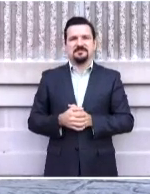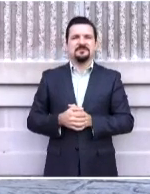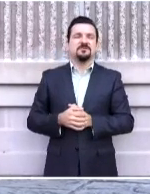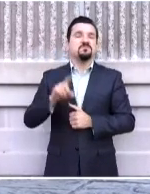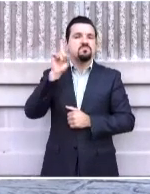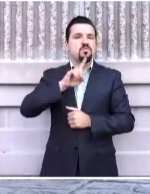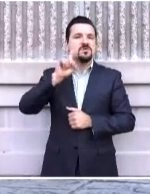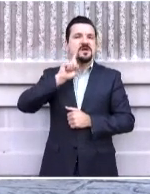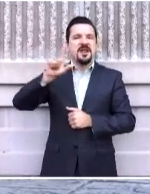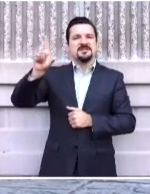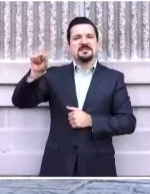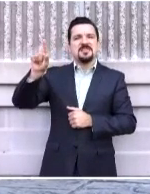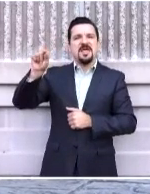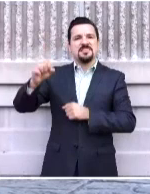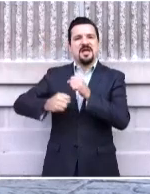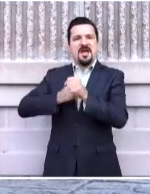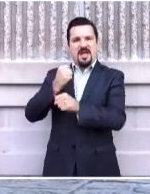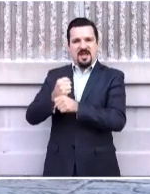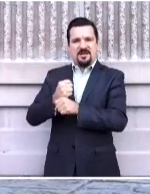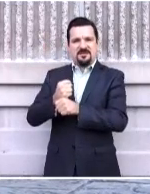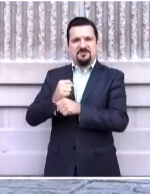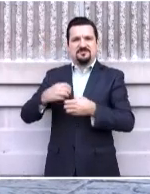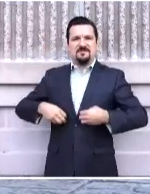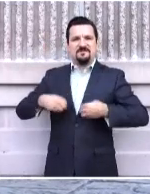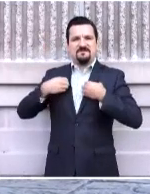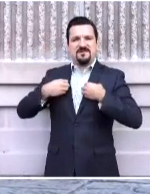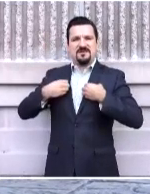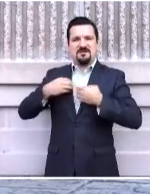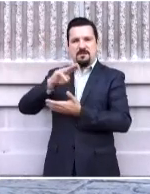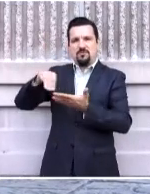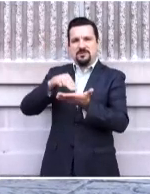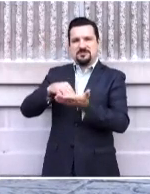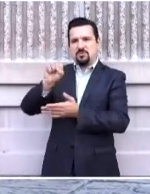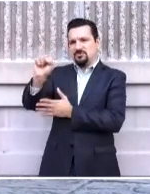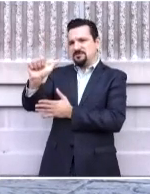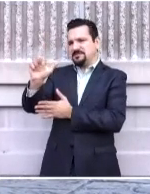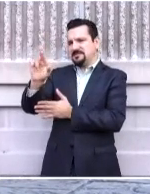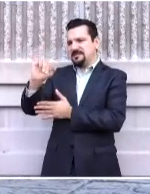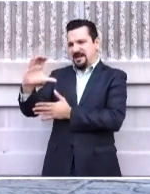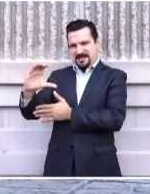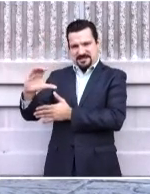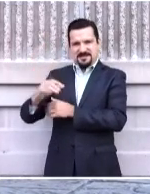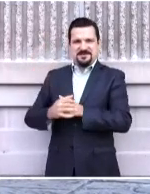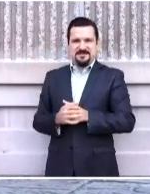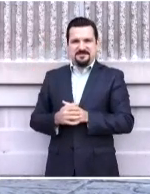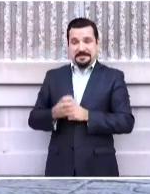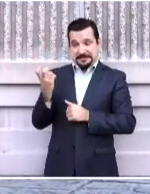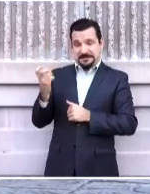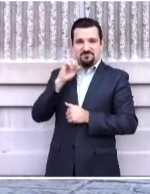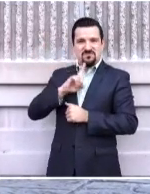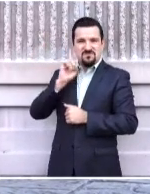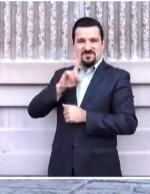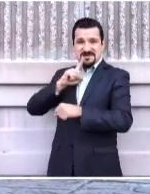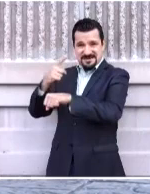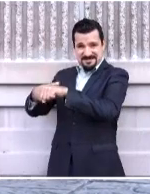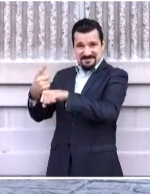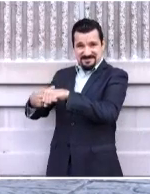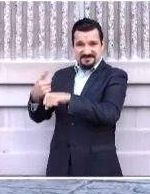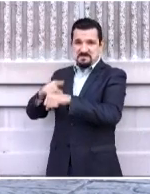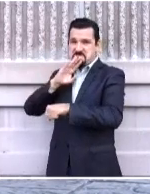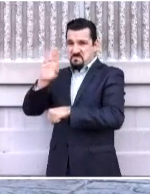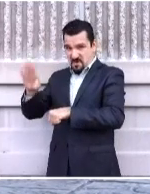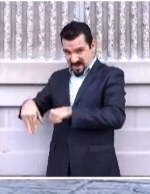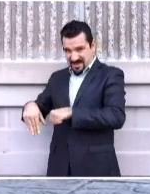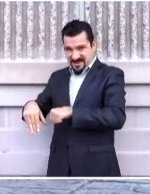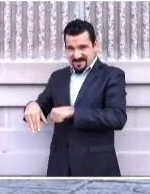en una mujer de 70 años de edad, residente del municipio de Sárica. Con esta defunción, en el estado de